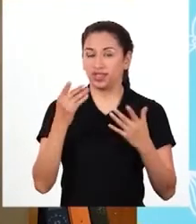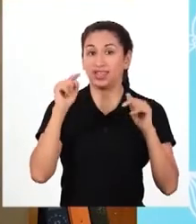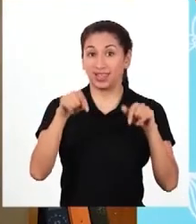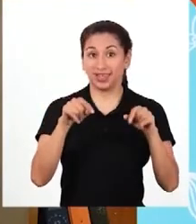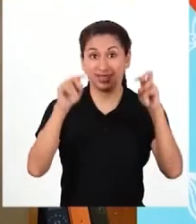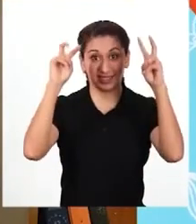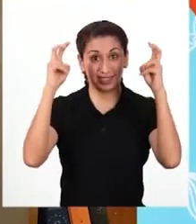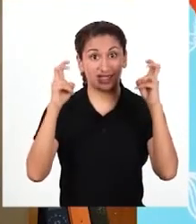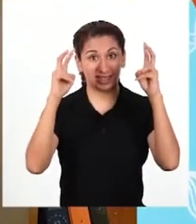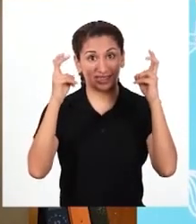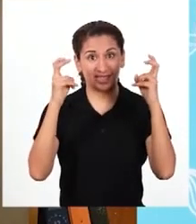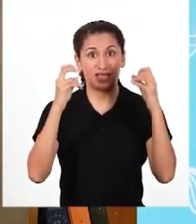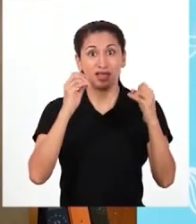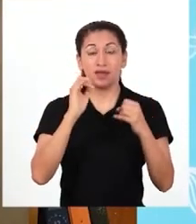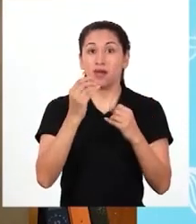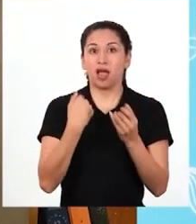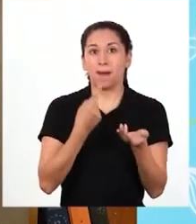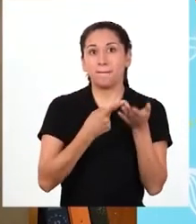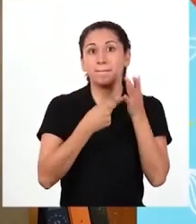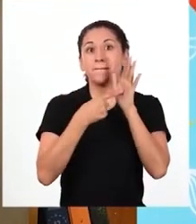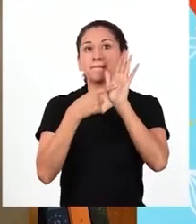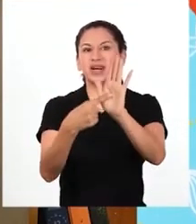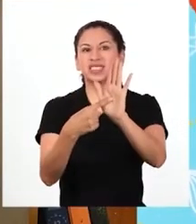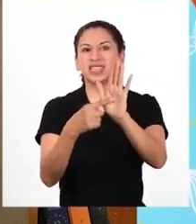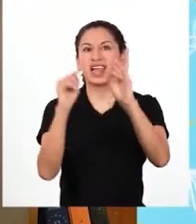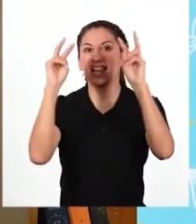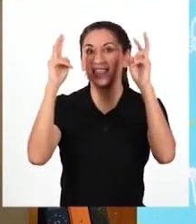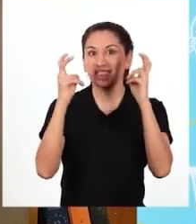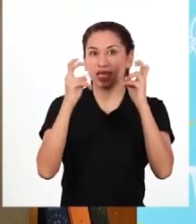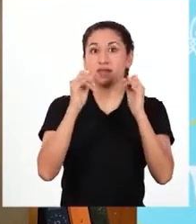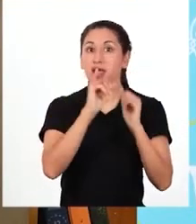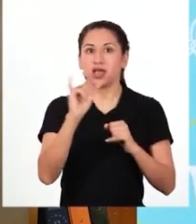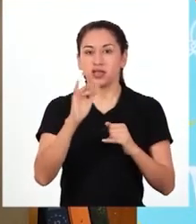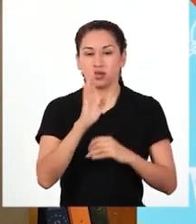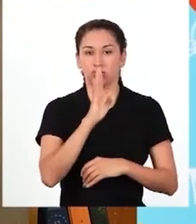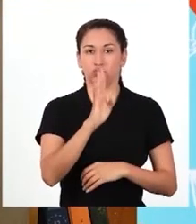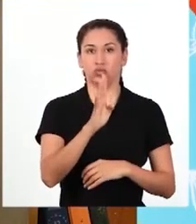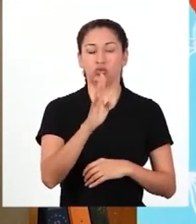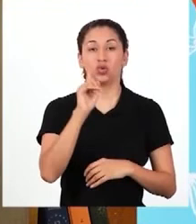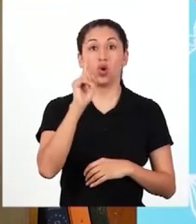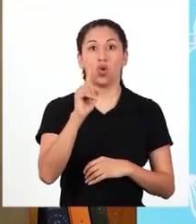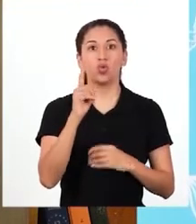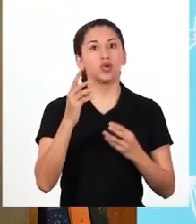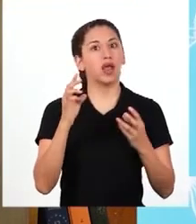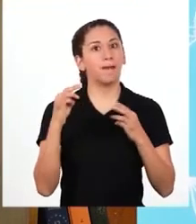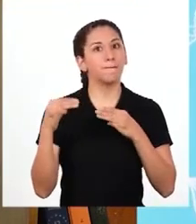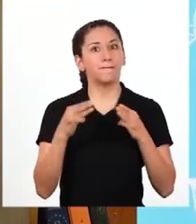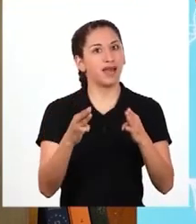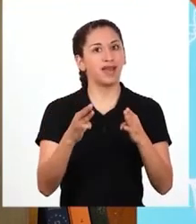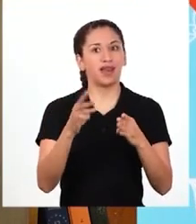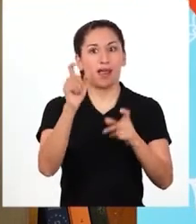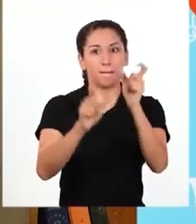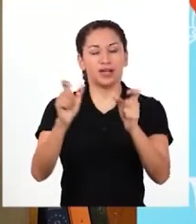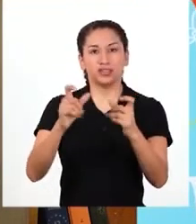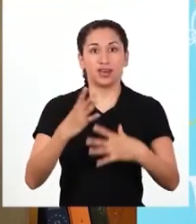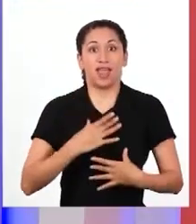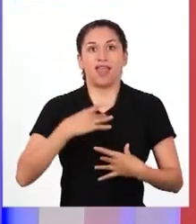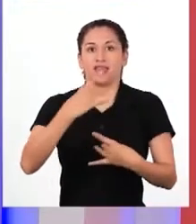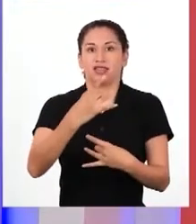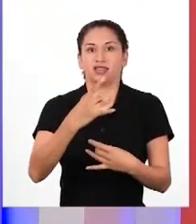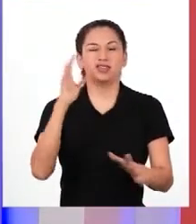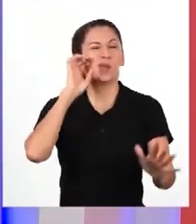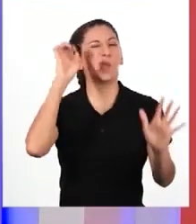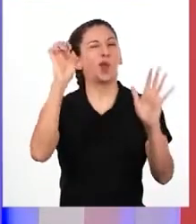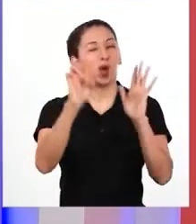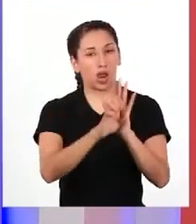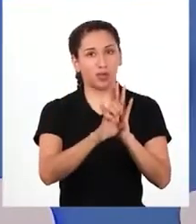en la introducción se debe presentar el tema y la postura de una manera que conecte al público.